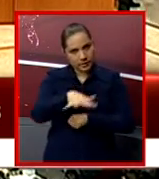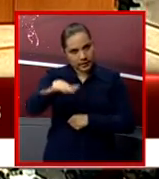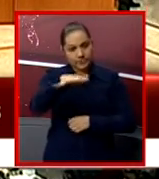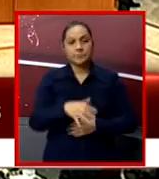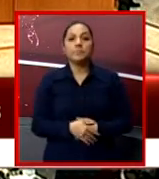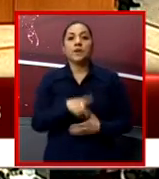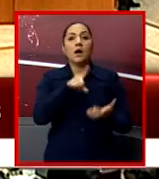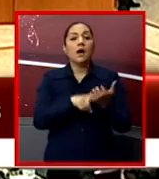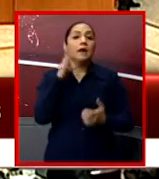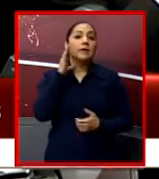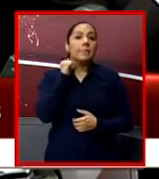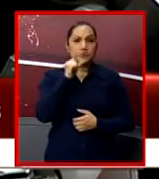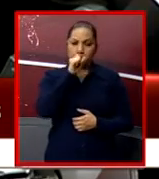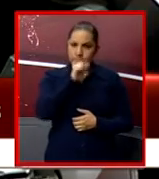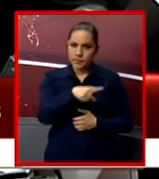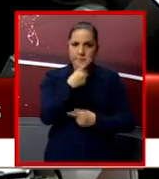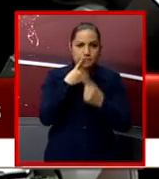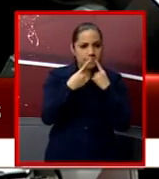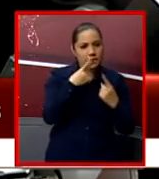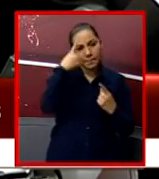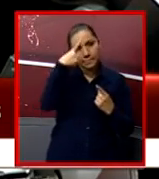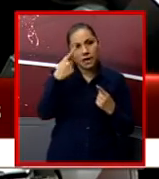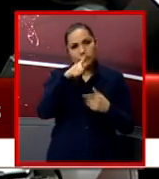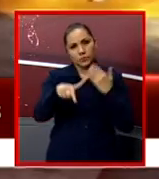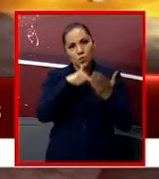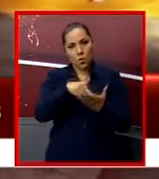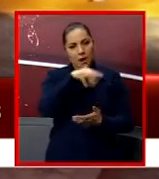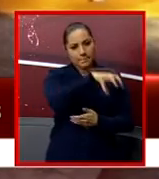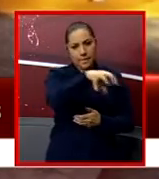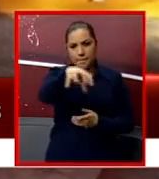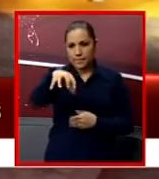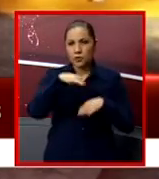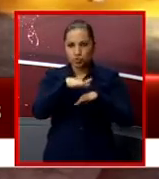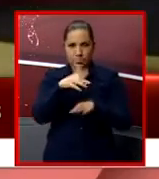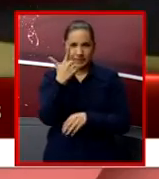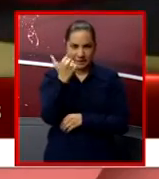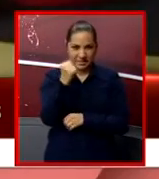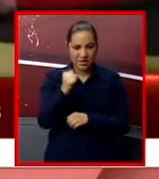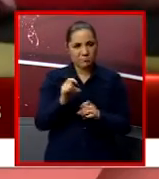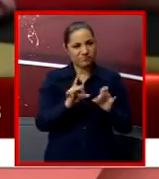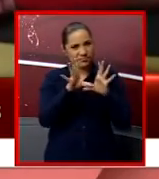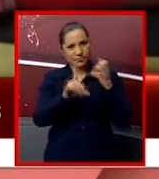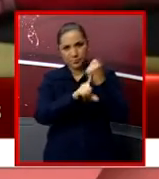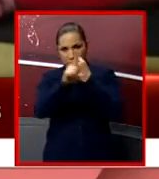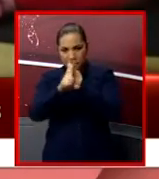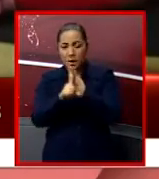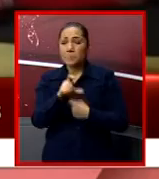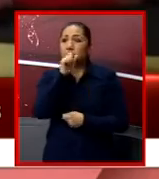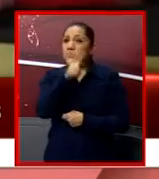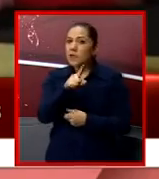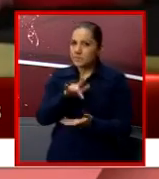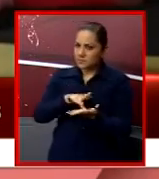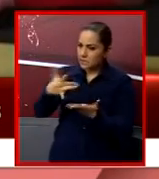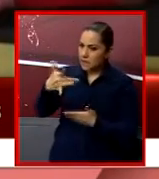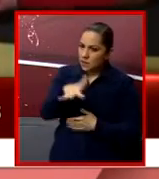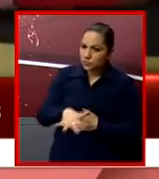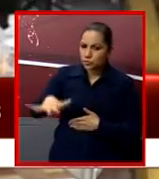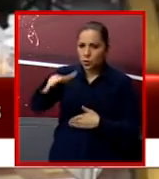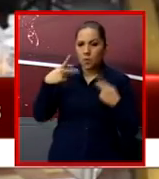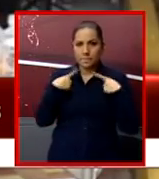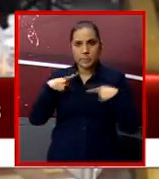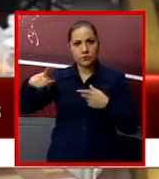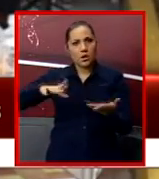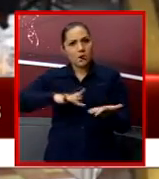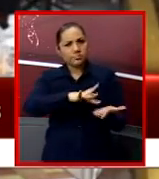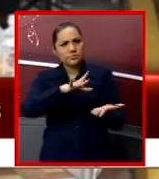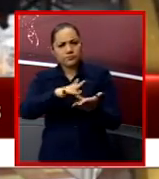República expresó su solidaridad con los pueblos afectados por el sismo, expresó también su amplio reconocimiento a la sociedad mexicana por la atención que se